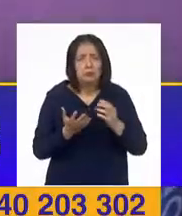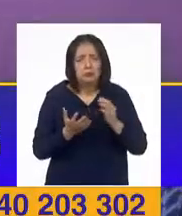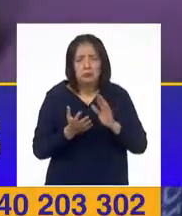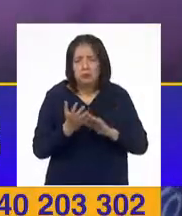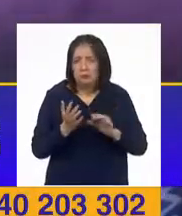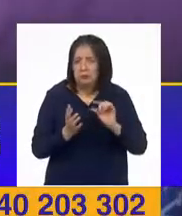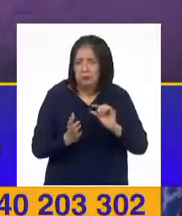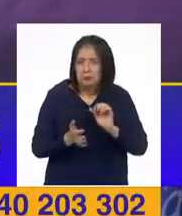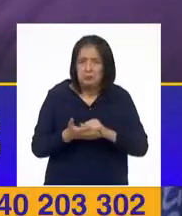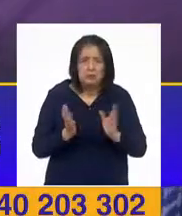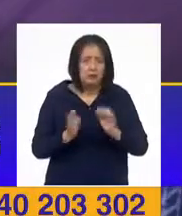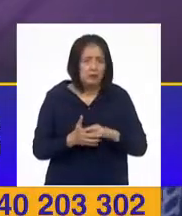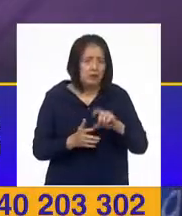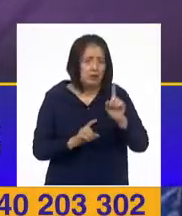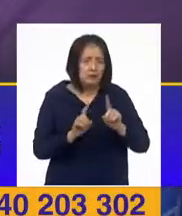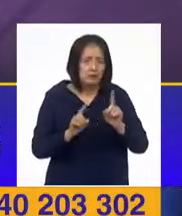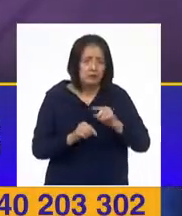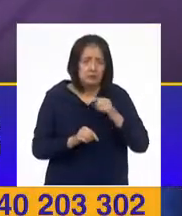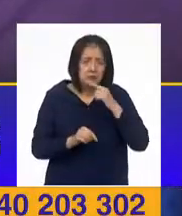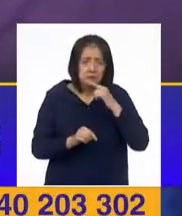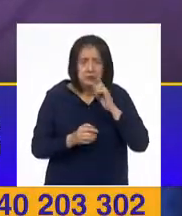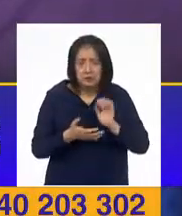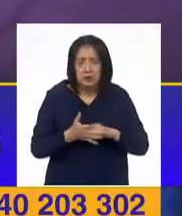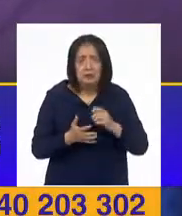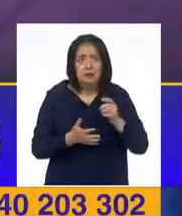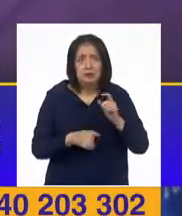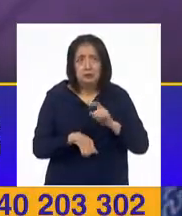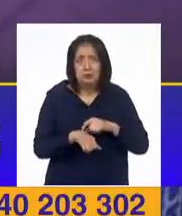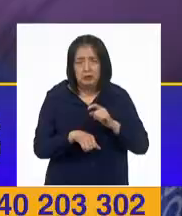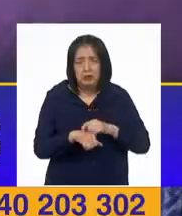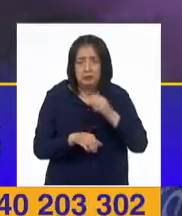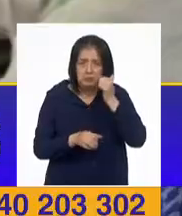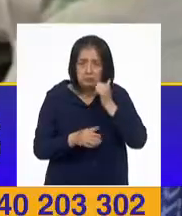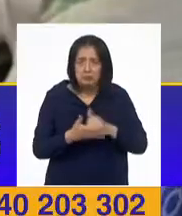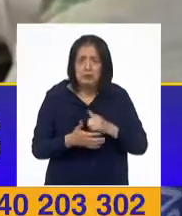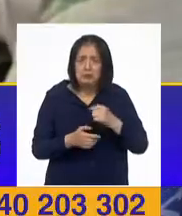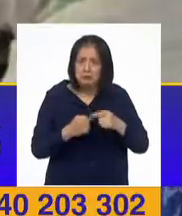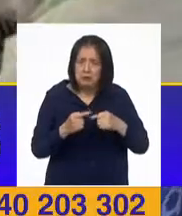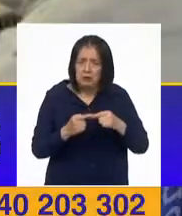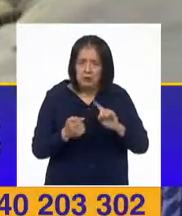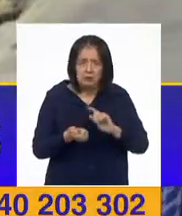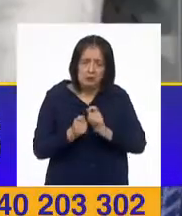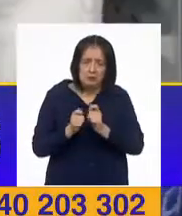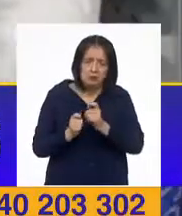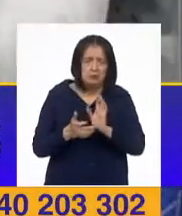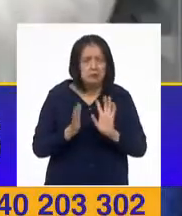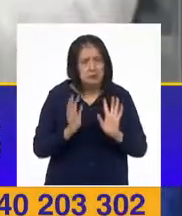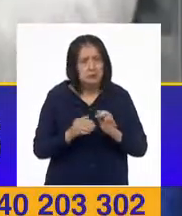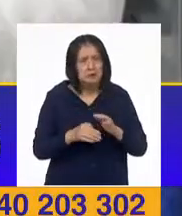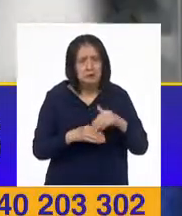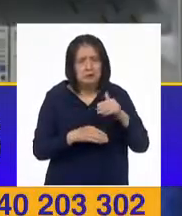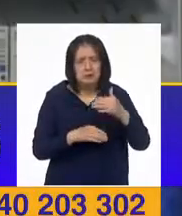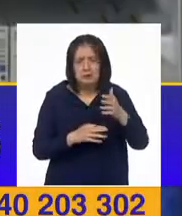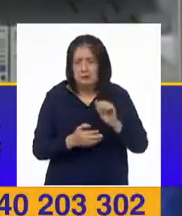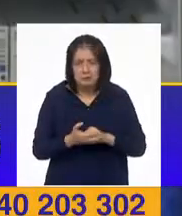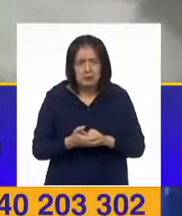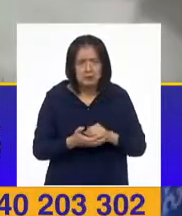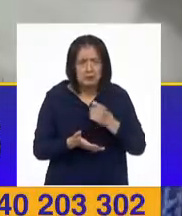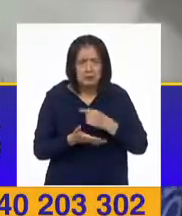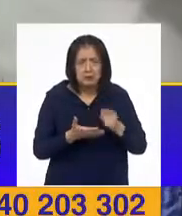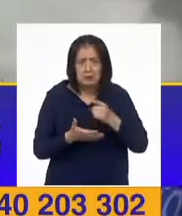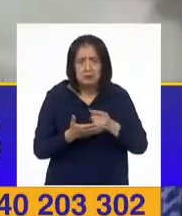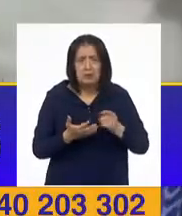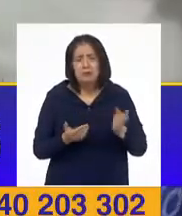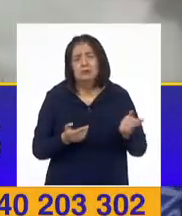leve, algunas mujeres que tenían un periodo regular se les volvió un poco irregular, pero eso, después de una cantidad de